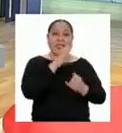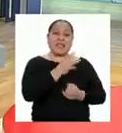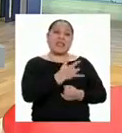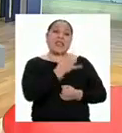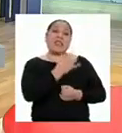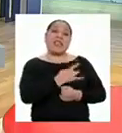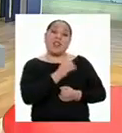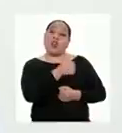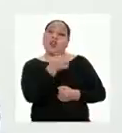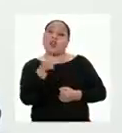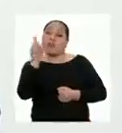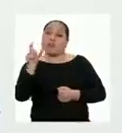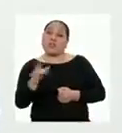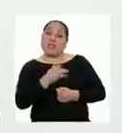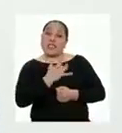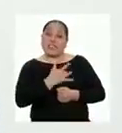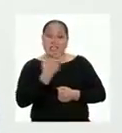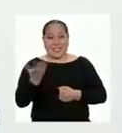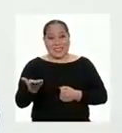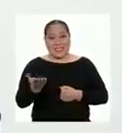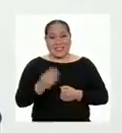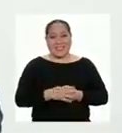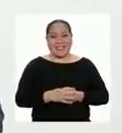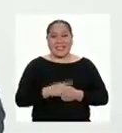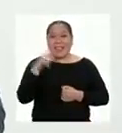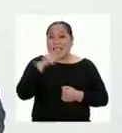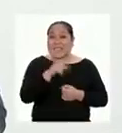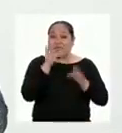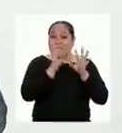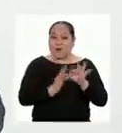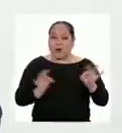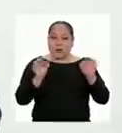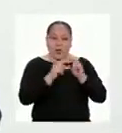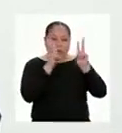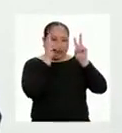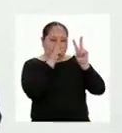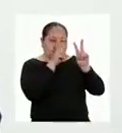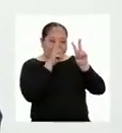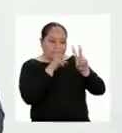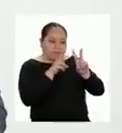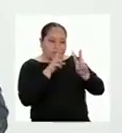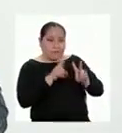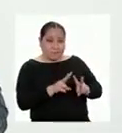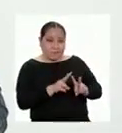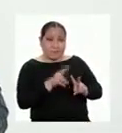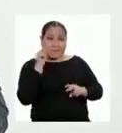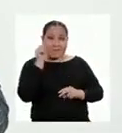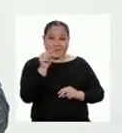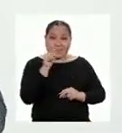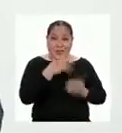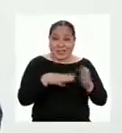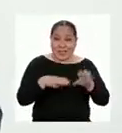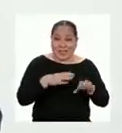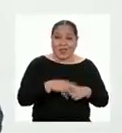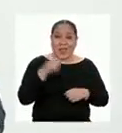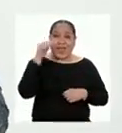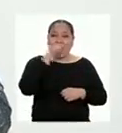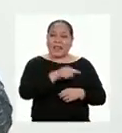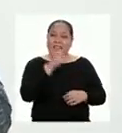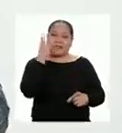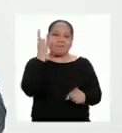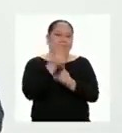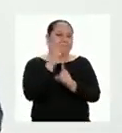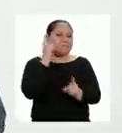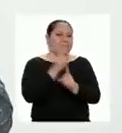sentir lo que el otro siente. Es importante la observación que has realizado, porque ese es